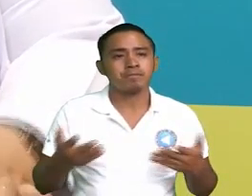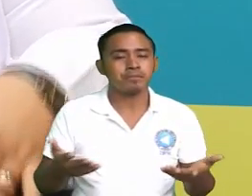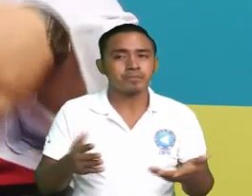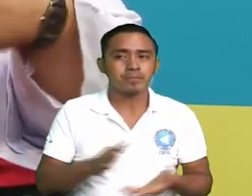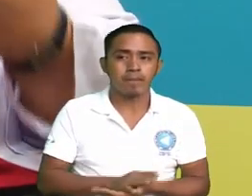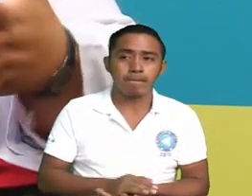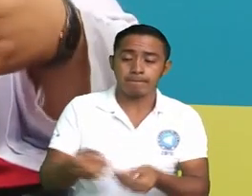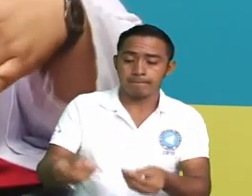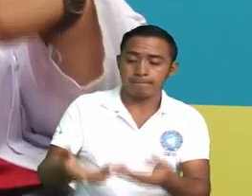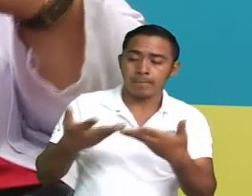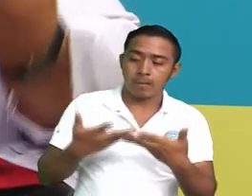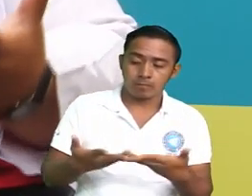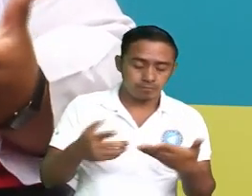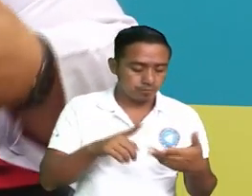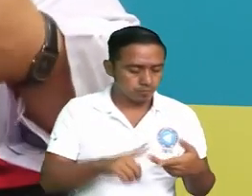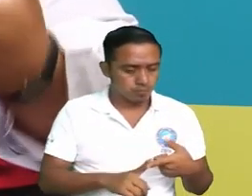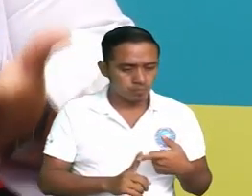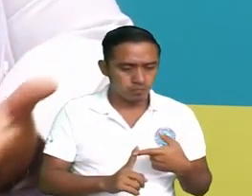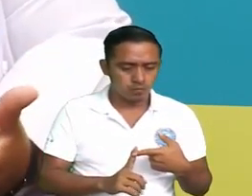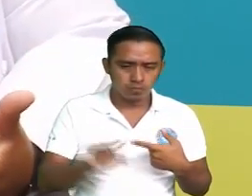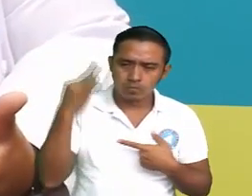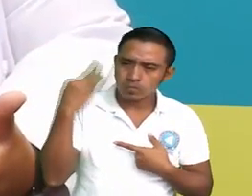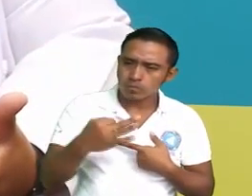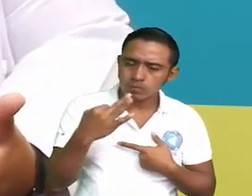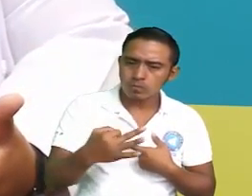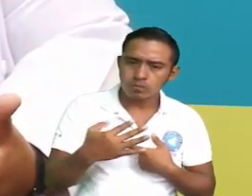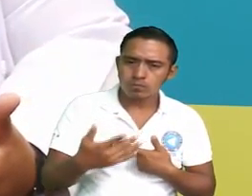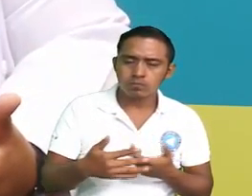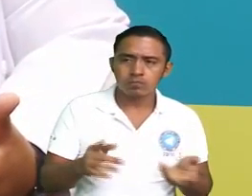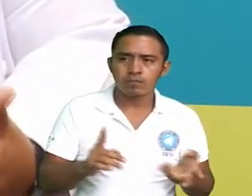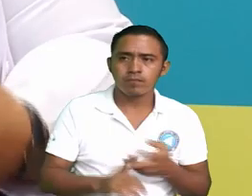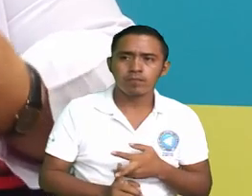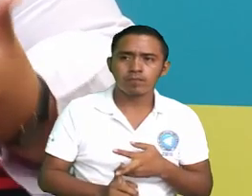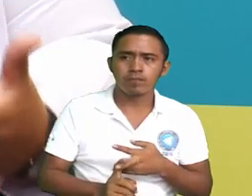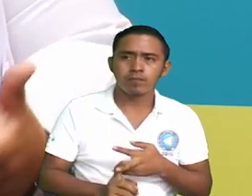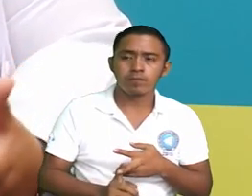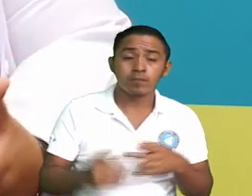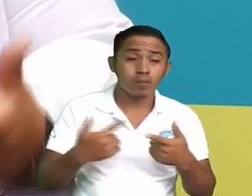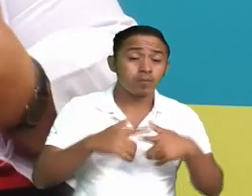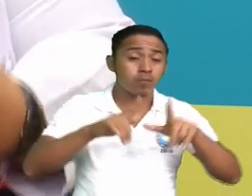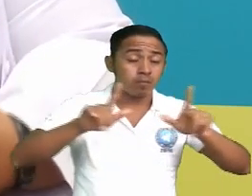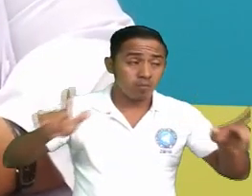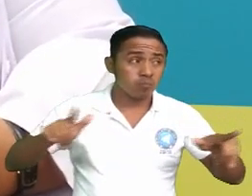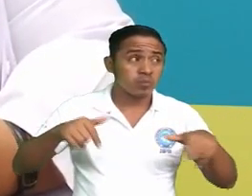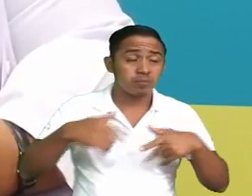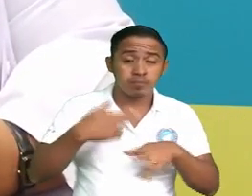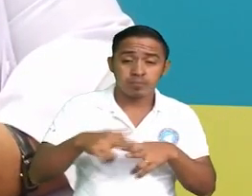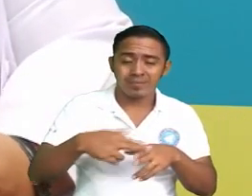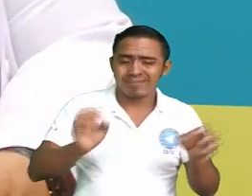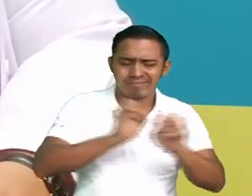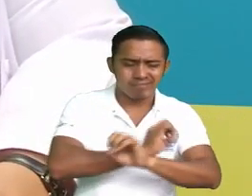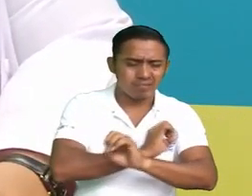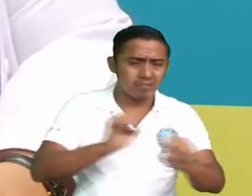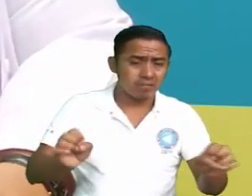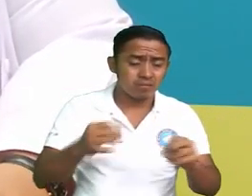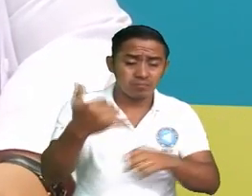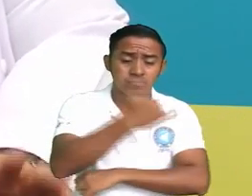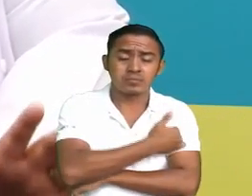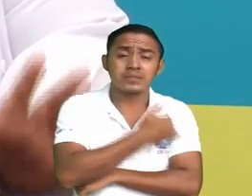a nosotros, ¿verdad?, la inversión que está y la garantización que tenemos es la gratuidad de esta vacuna,